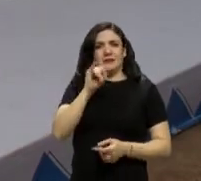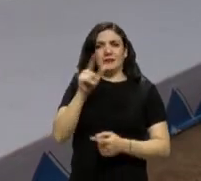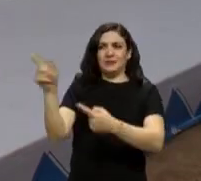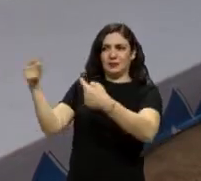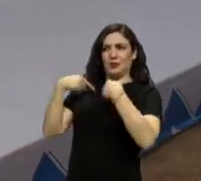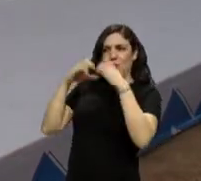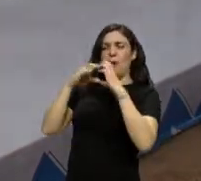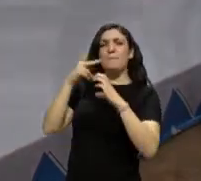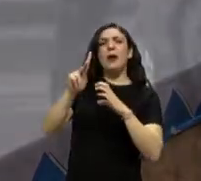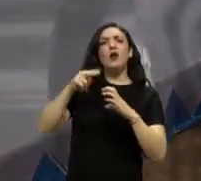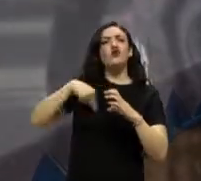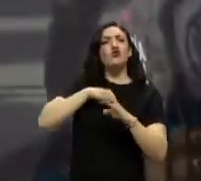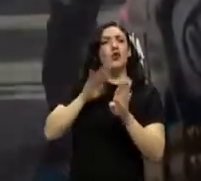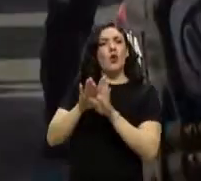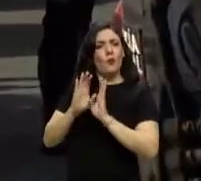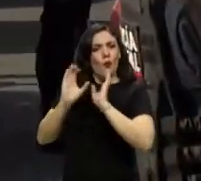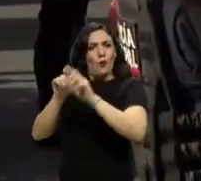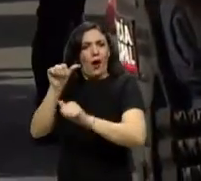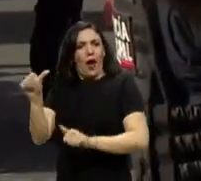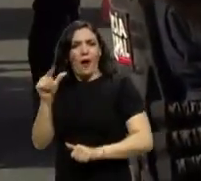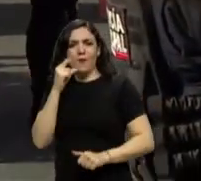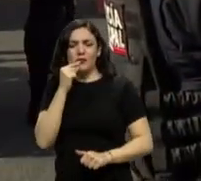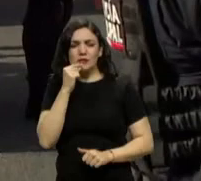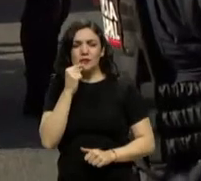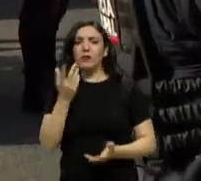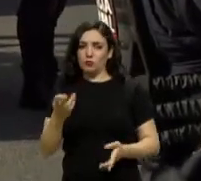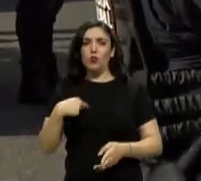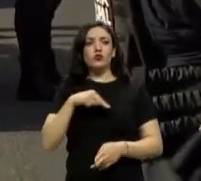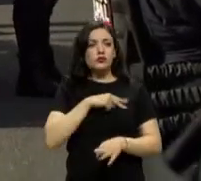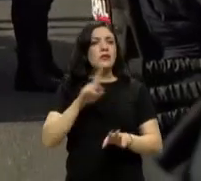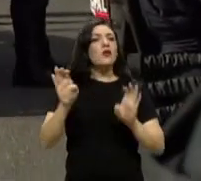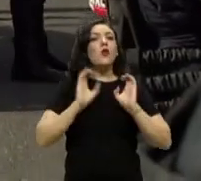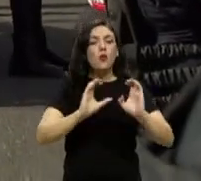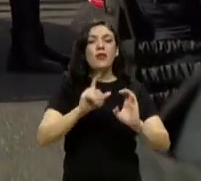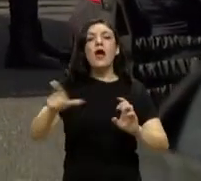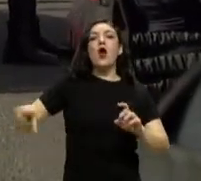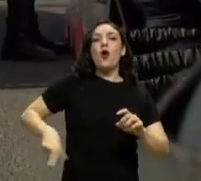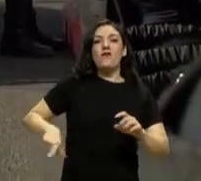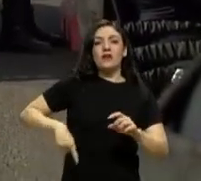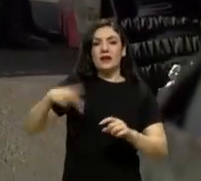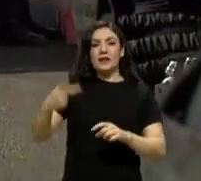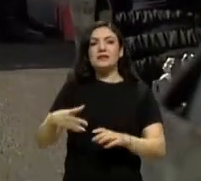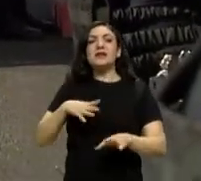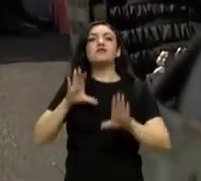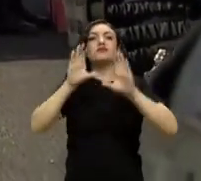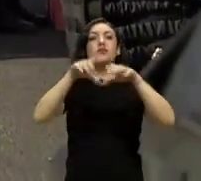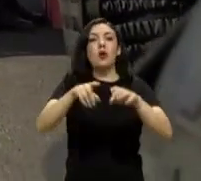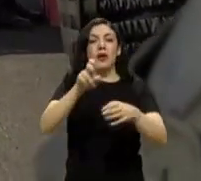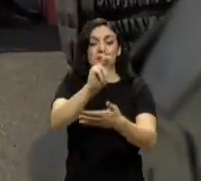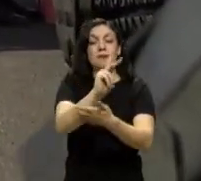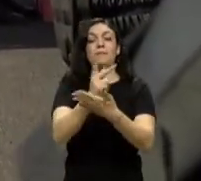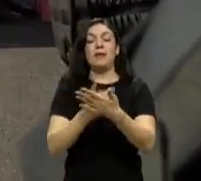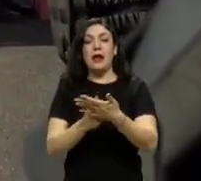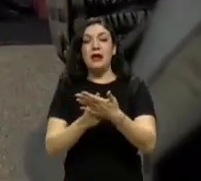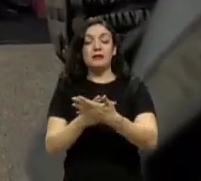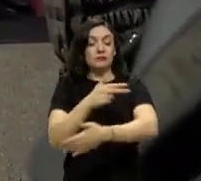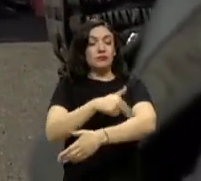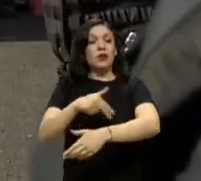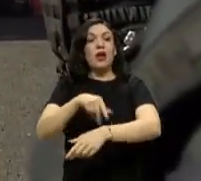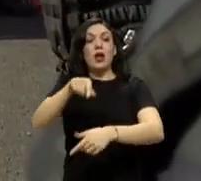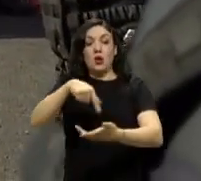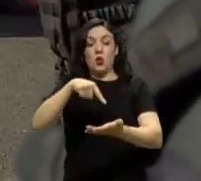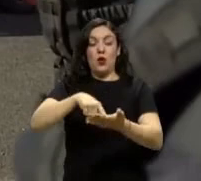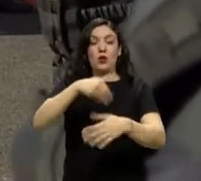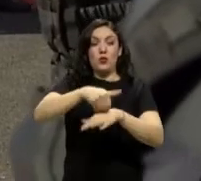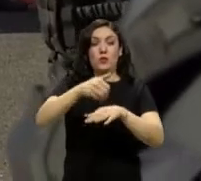por supuesto que los tenemos que cuidar nosotros Empezando por la gobernadora que dentro de este plan estratégico el eje